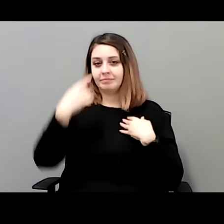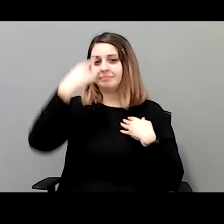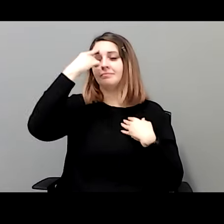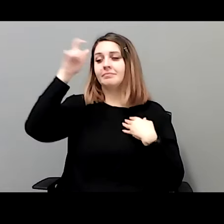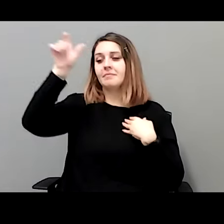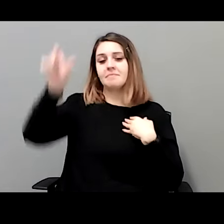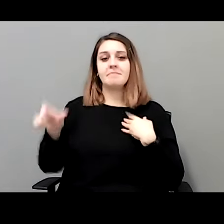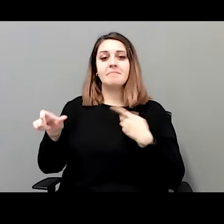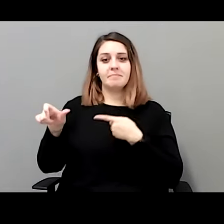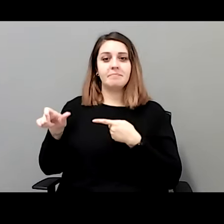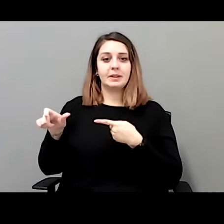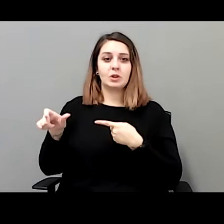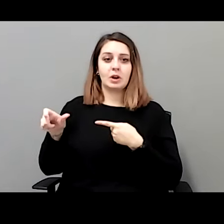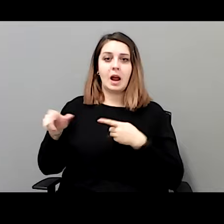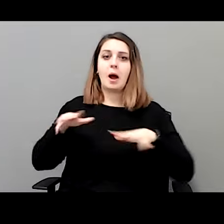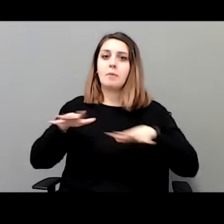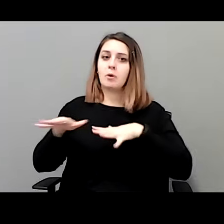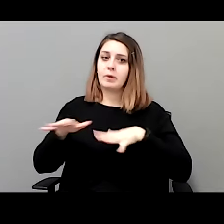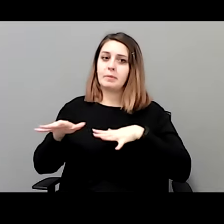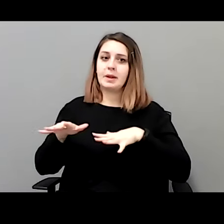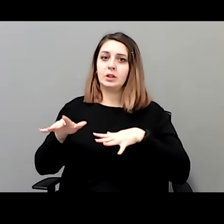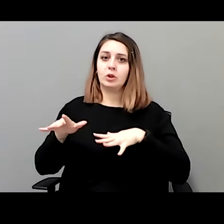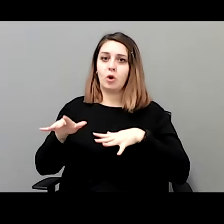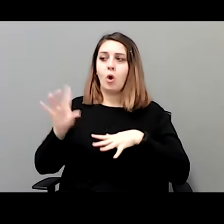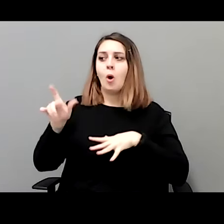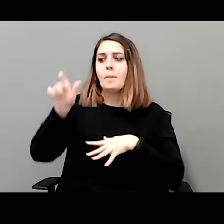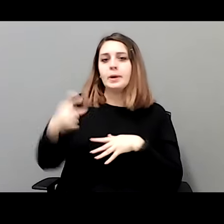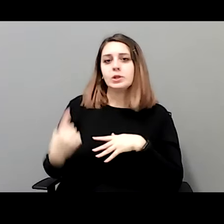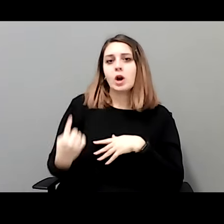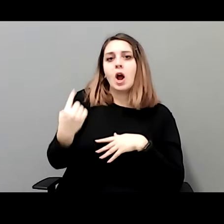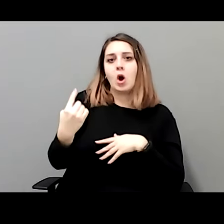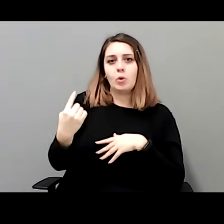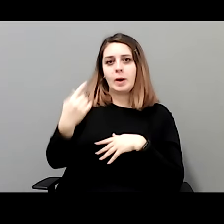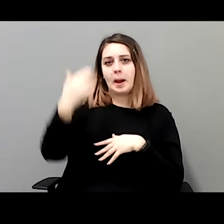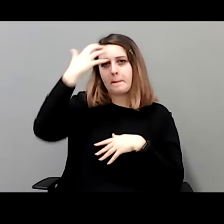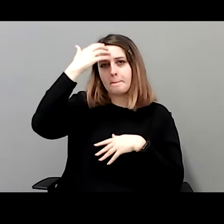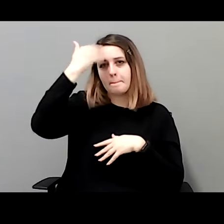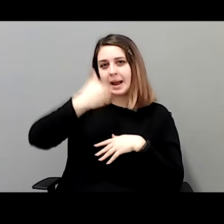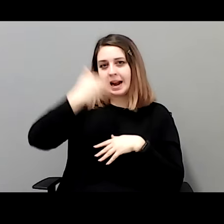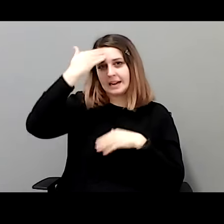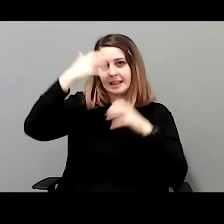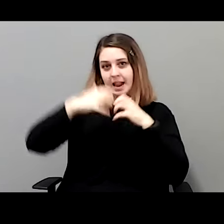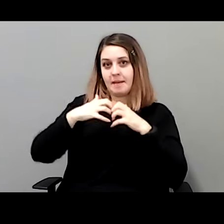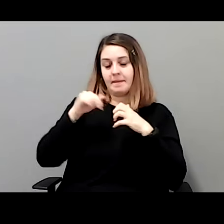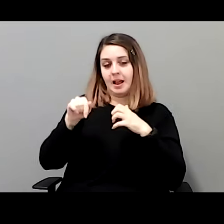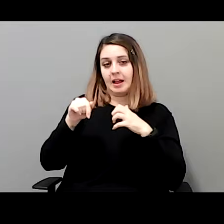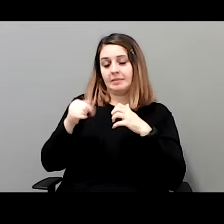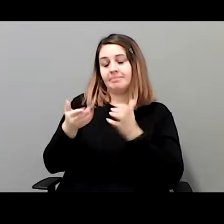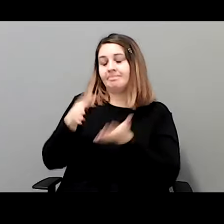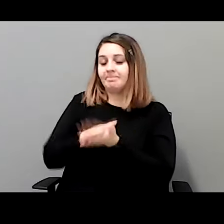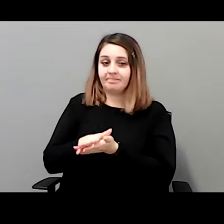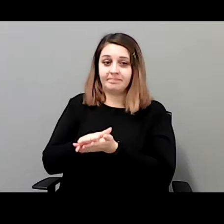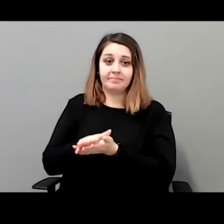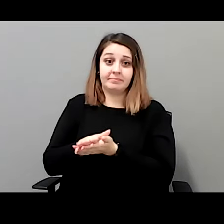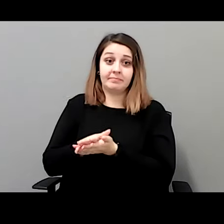alguien de nuestro movimiento, cuando hay una persona con parálisis cerebral se nos va. Y